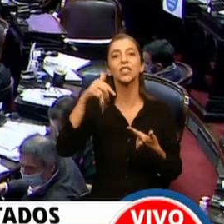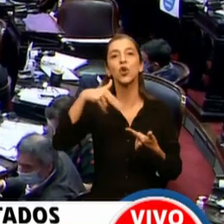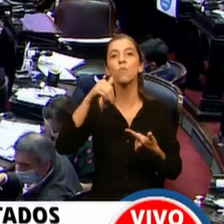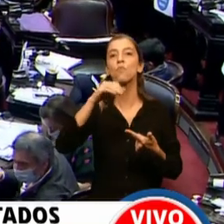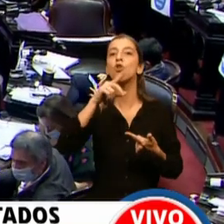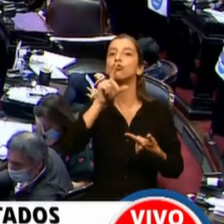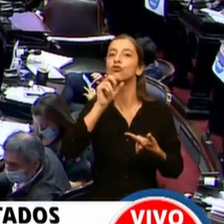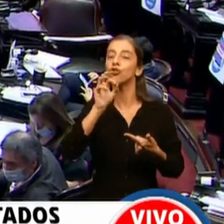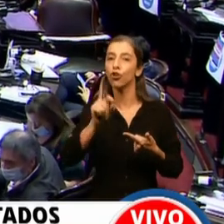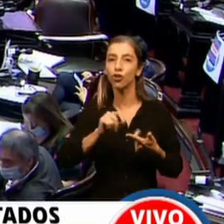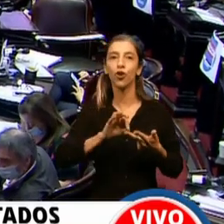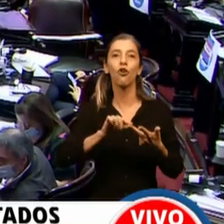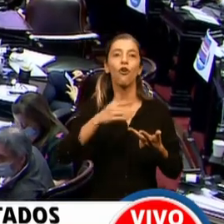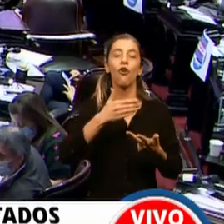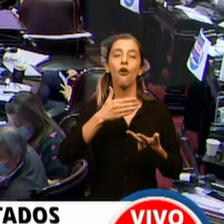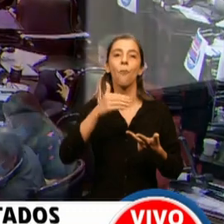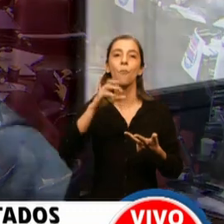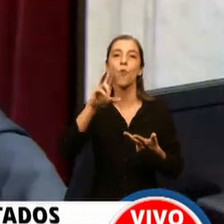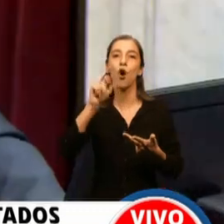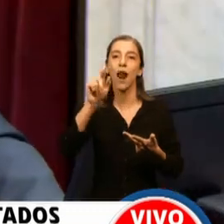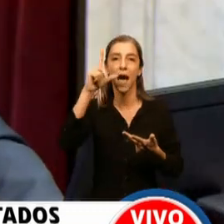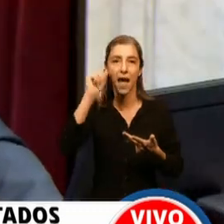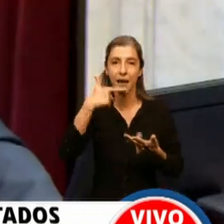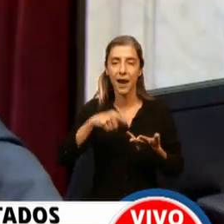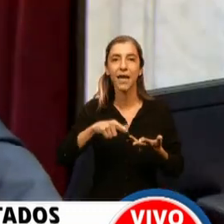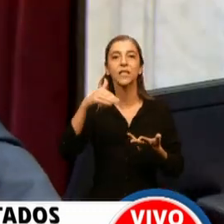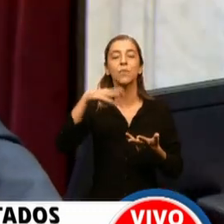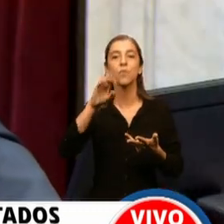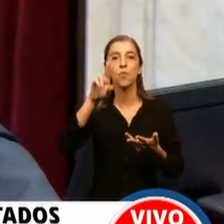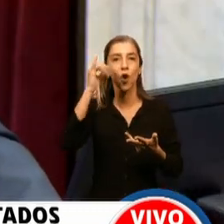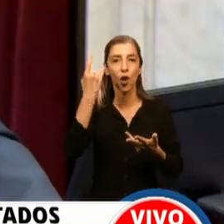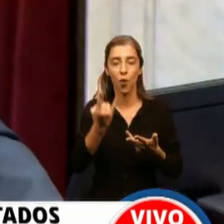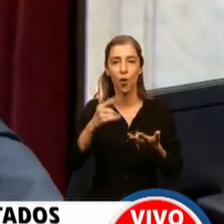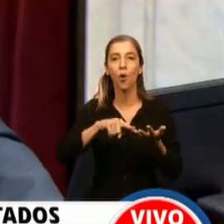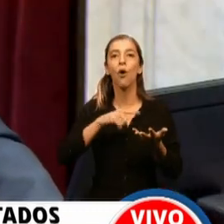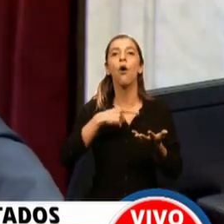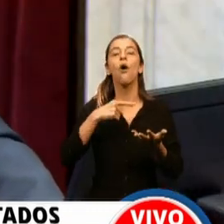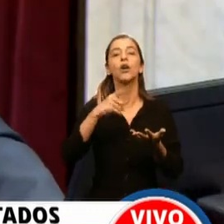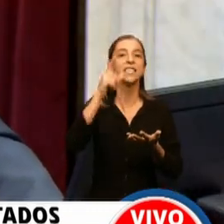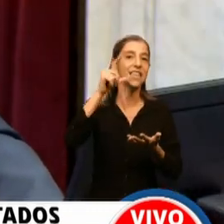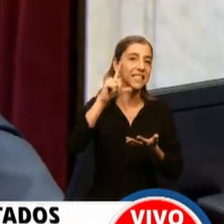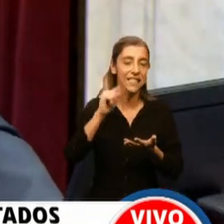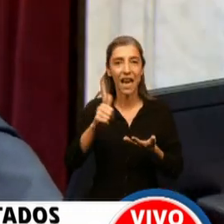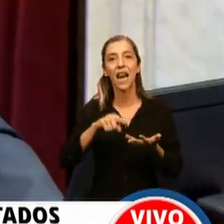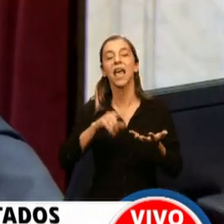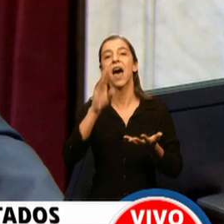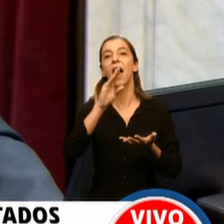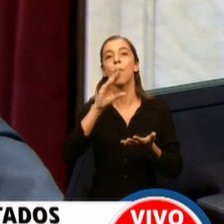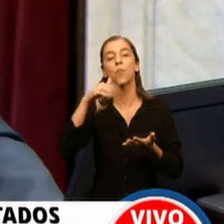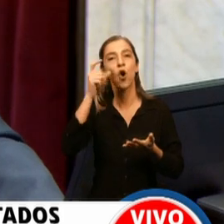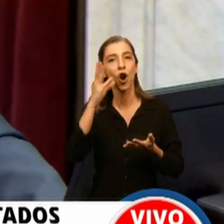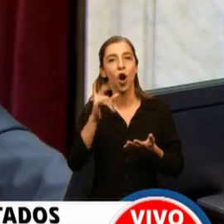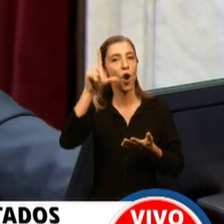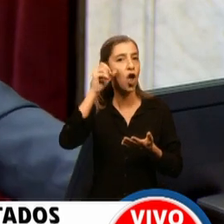luisa diputada morales flavia diputada moreau cecilia diputado moro leopoldo diputado